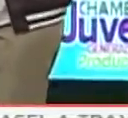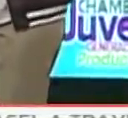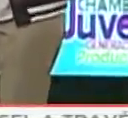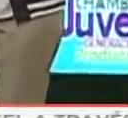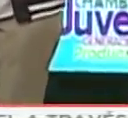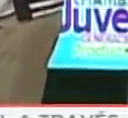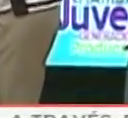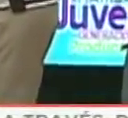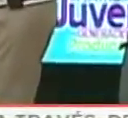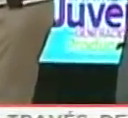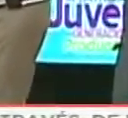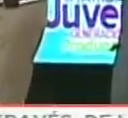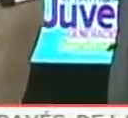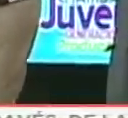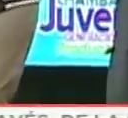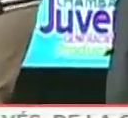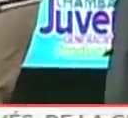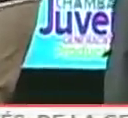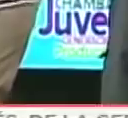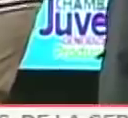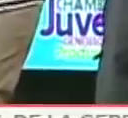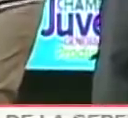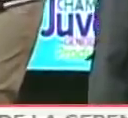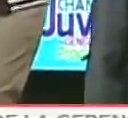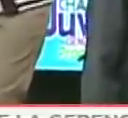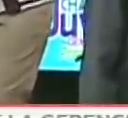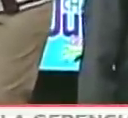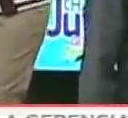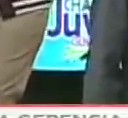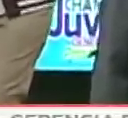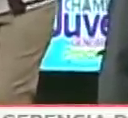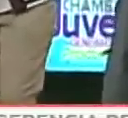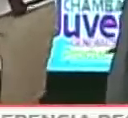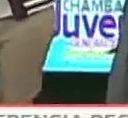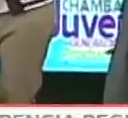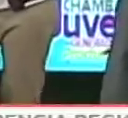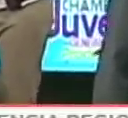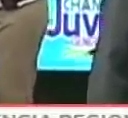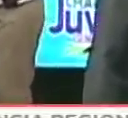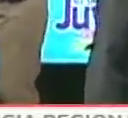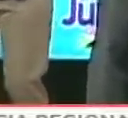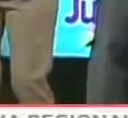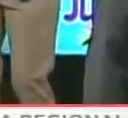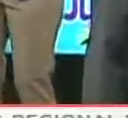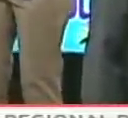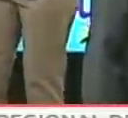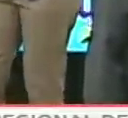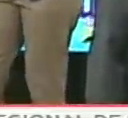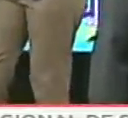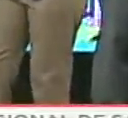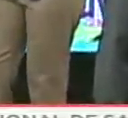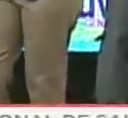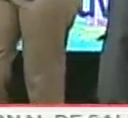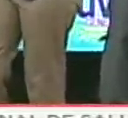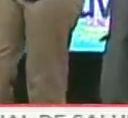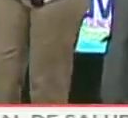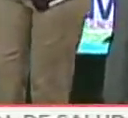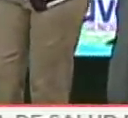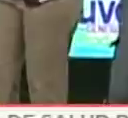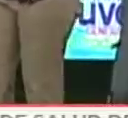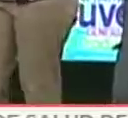para conservar la paz. Tra, tra, cambiando la mentira internacional, respaldando a Maduro con la